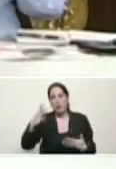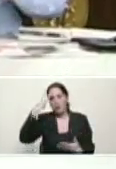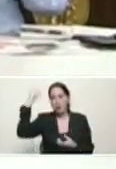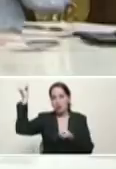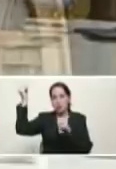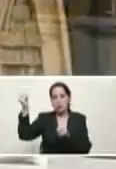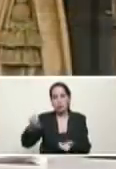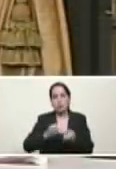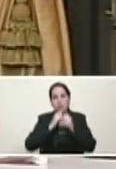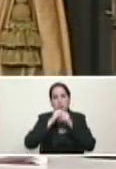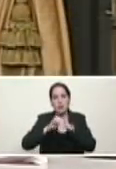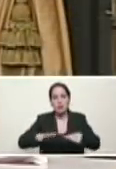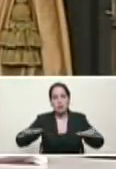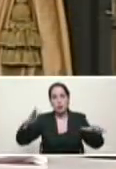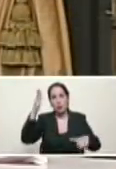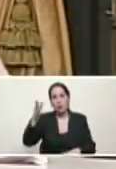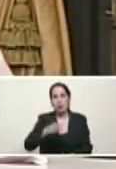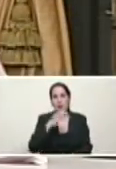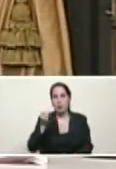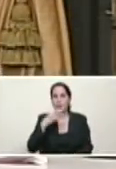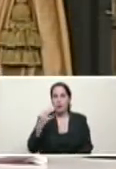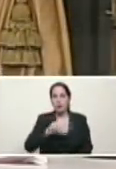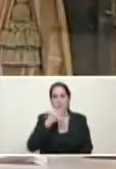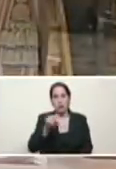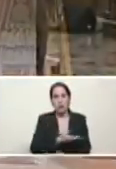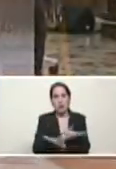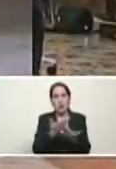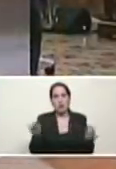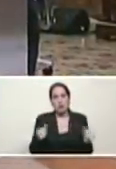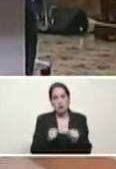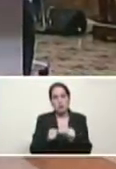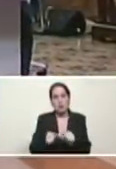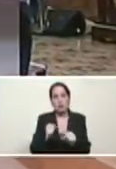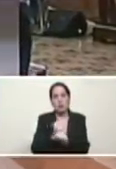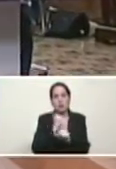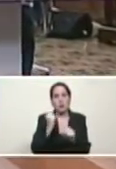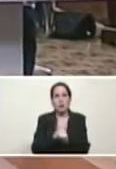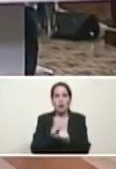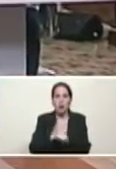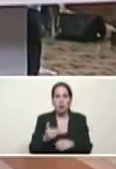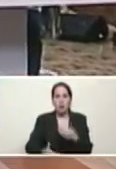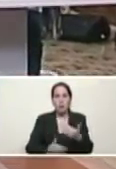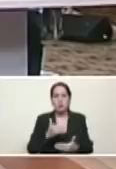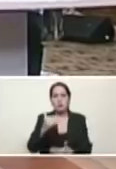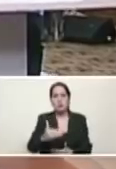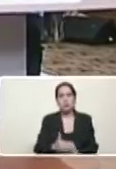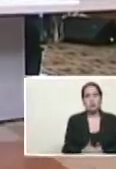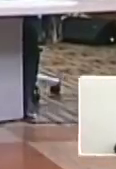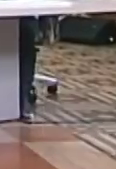patria. Buenas tardes a toda Venezuela. Sigamos trabajando, sigamos avanzando.